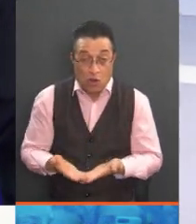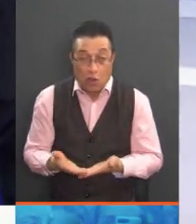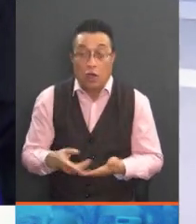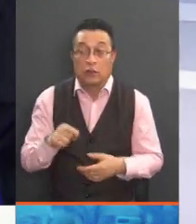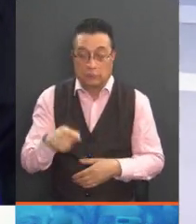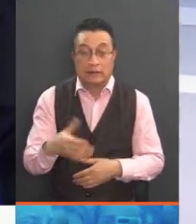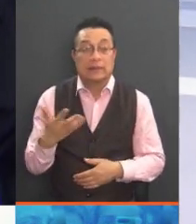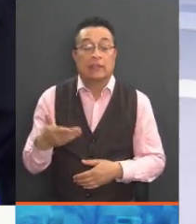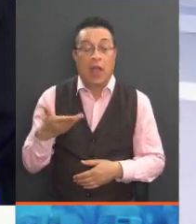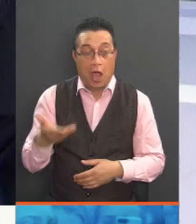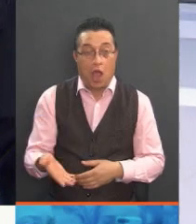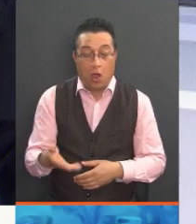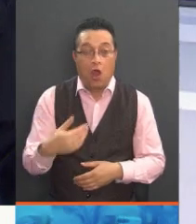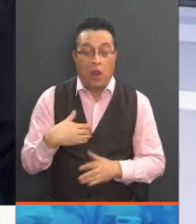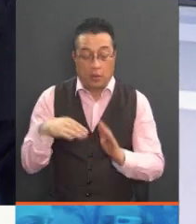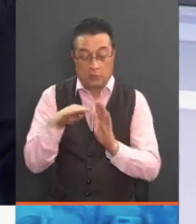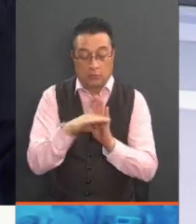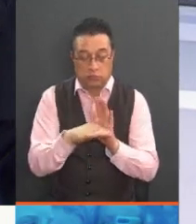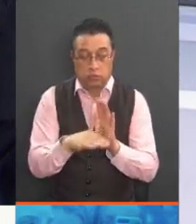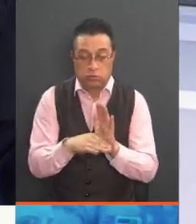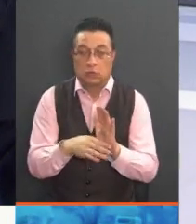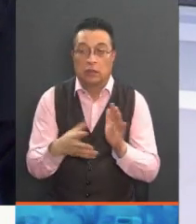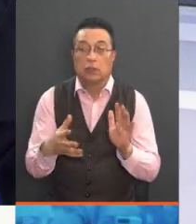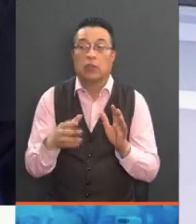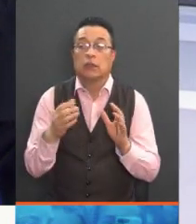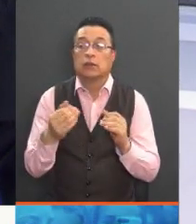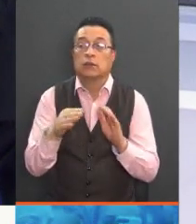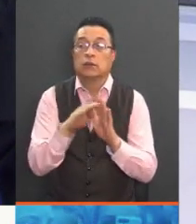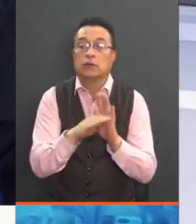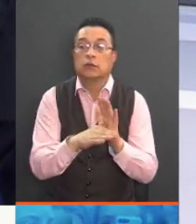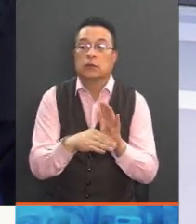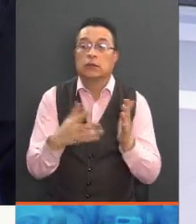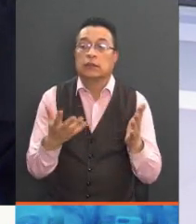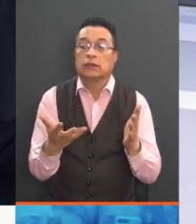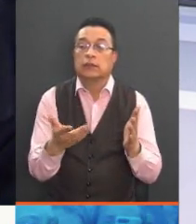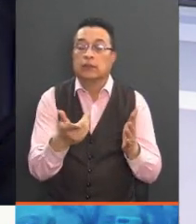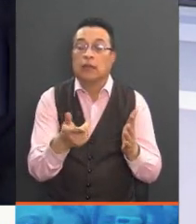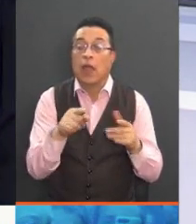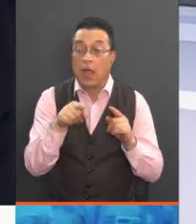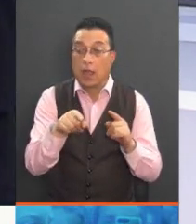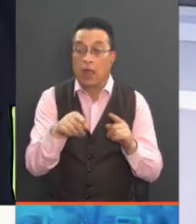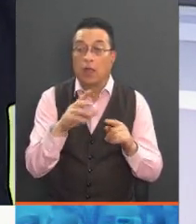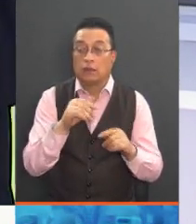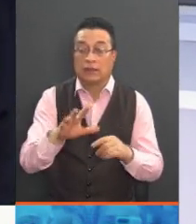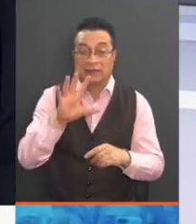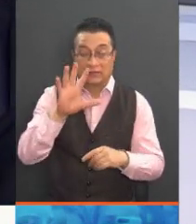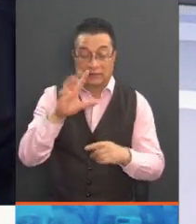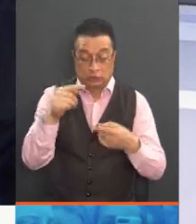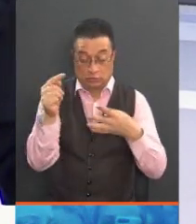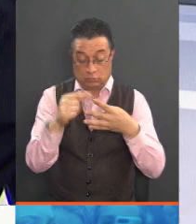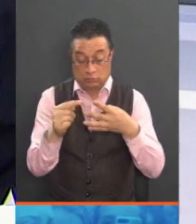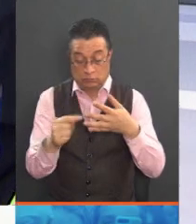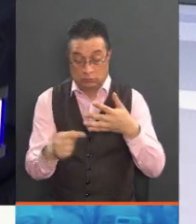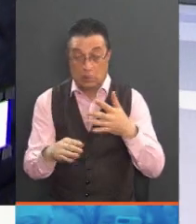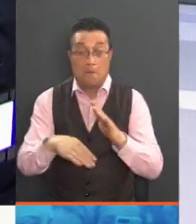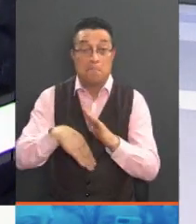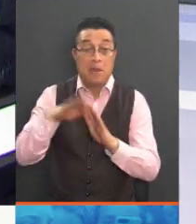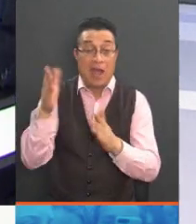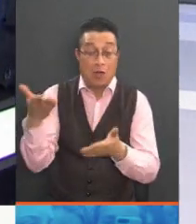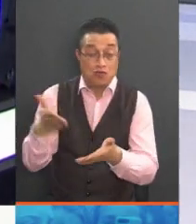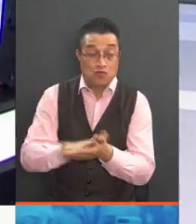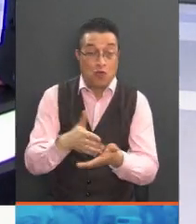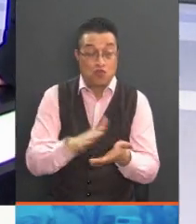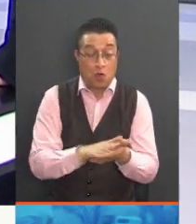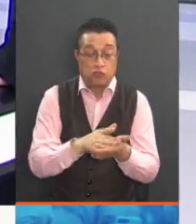sigue es el ranking de lo oprobio. ¿Por qué digo que es el ranking de lo oprobio? Porque son los 5 incidentes que más muertos ha dejado